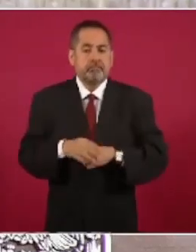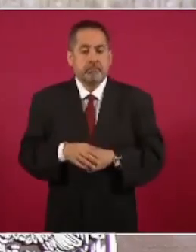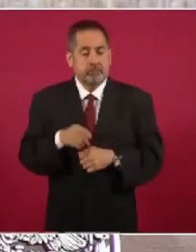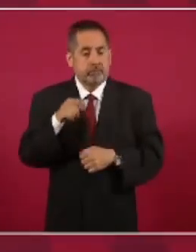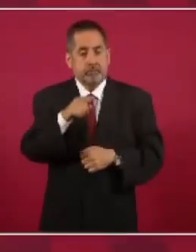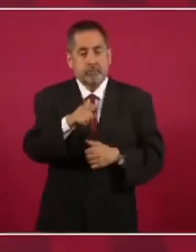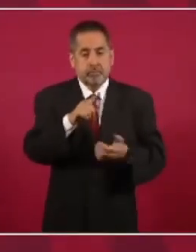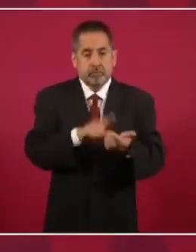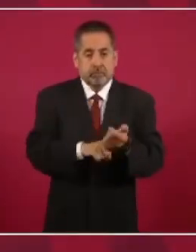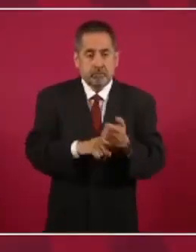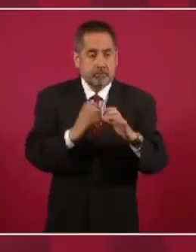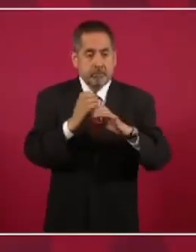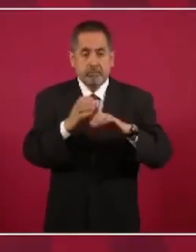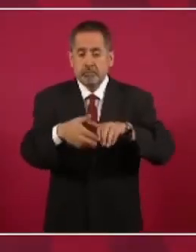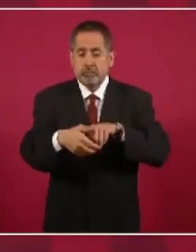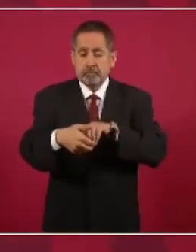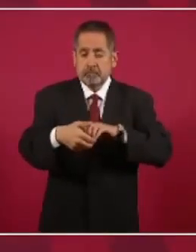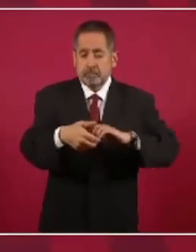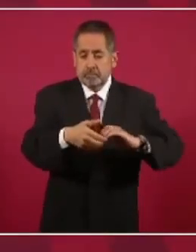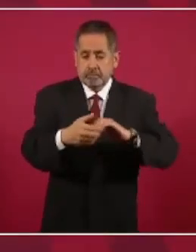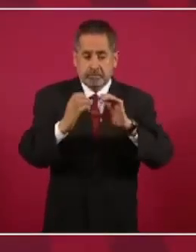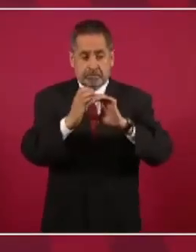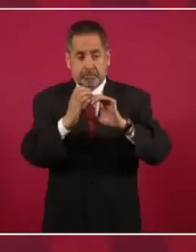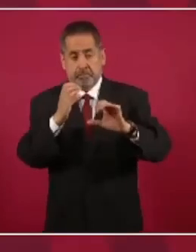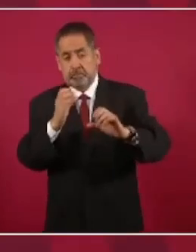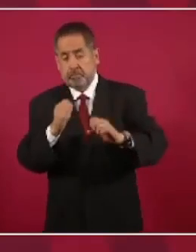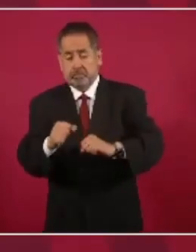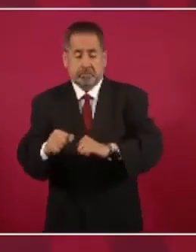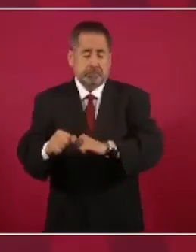explotó una pipa,